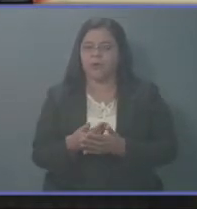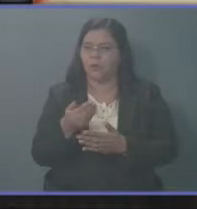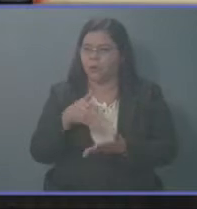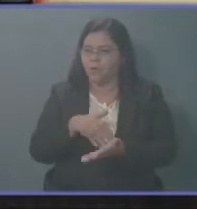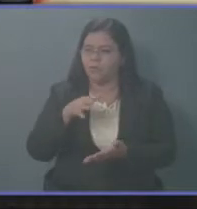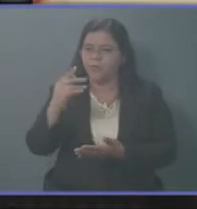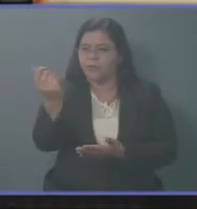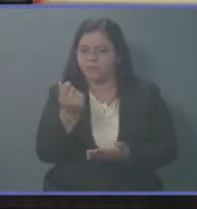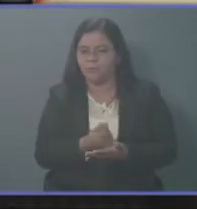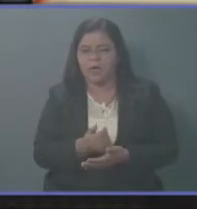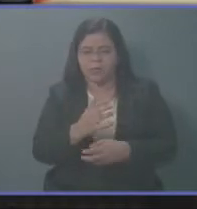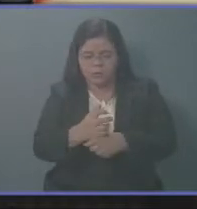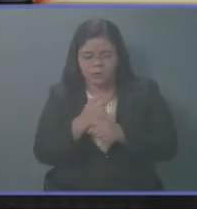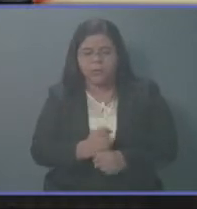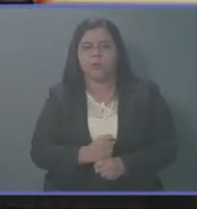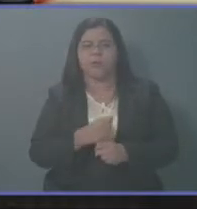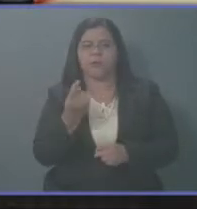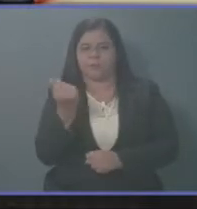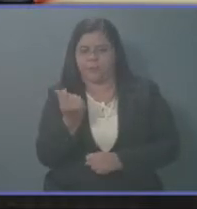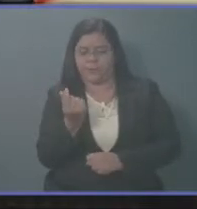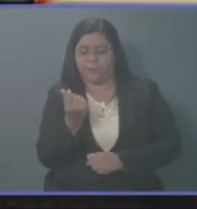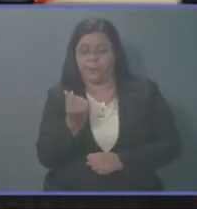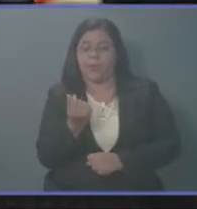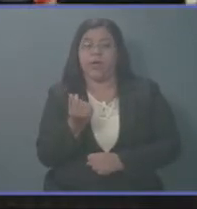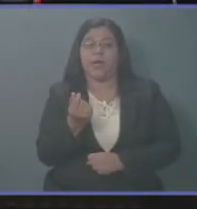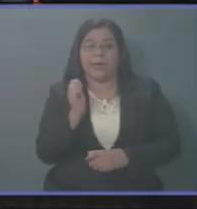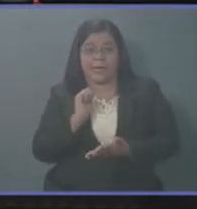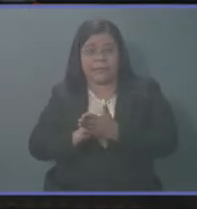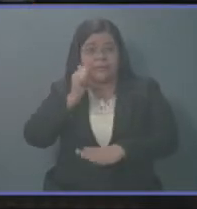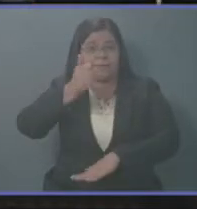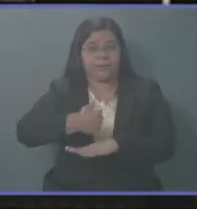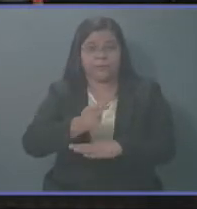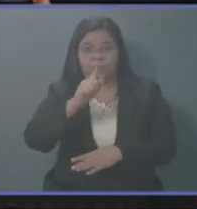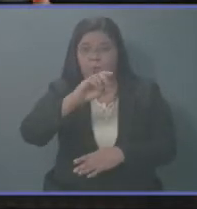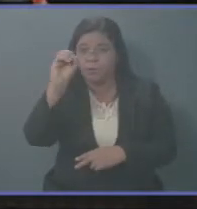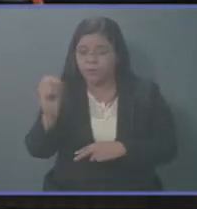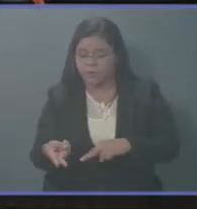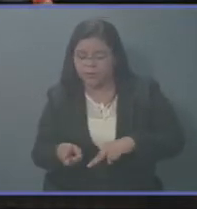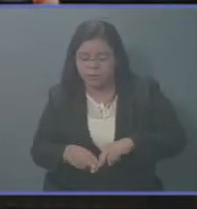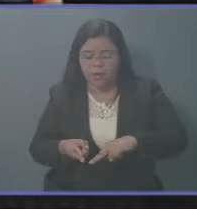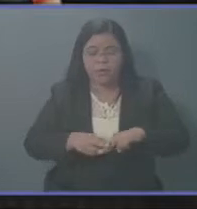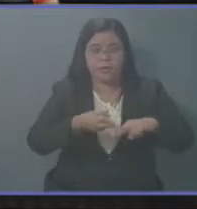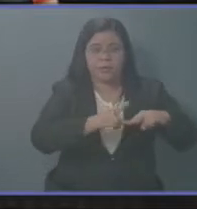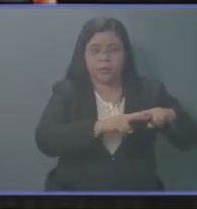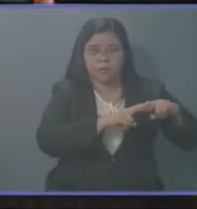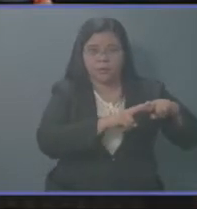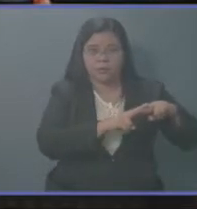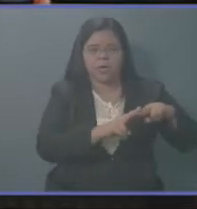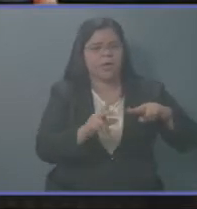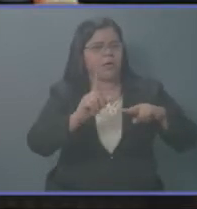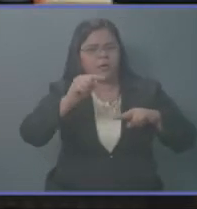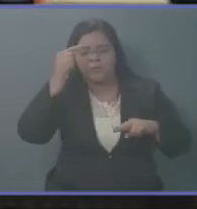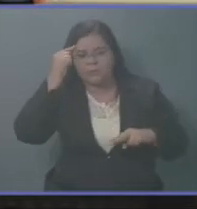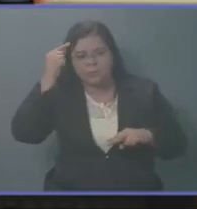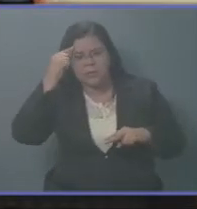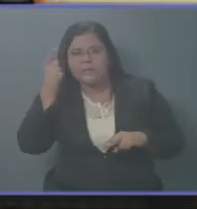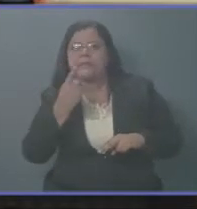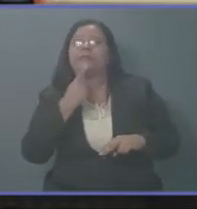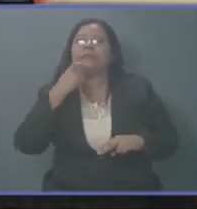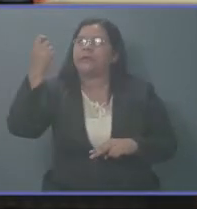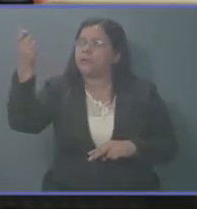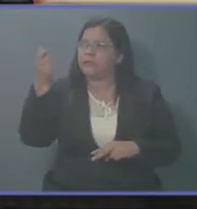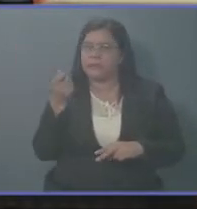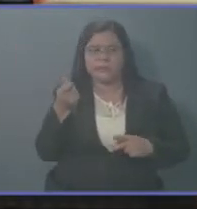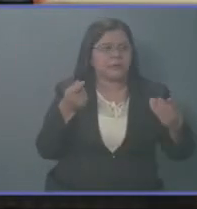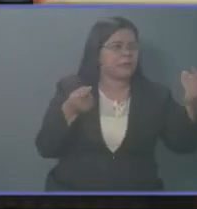su solidez y estabilidad financiera. La imposición de una tasa de interés sin considerar la fuente de fondeo de cada una